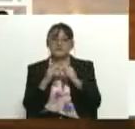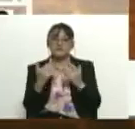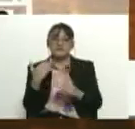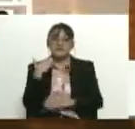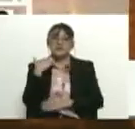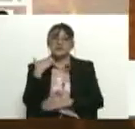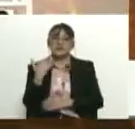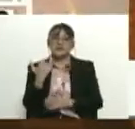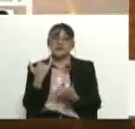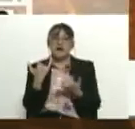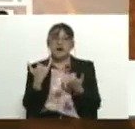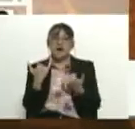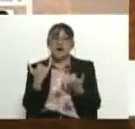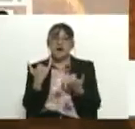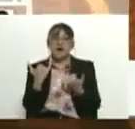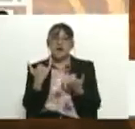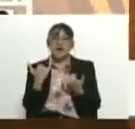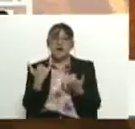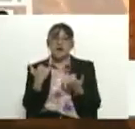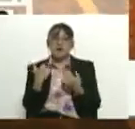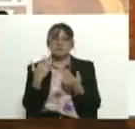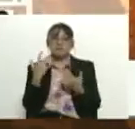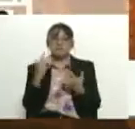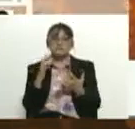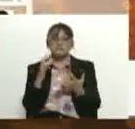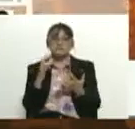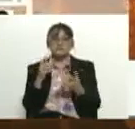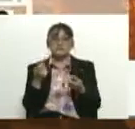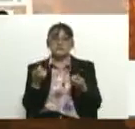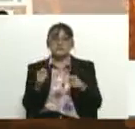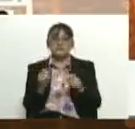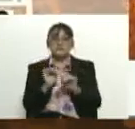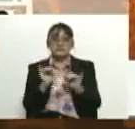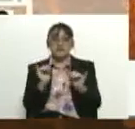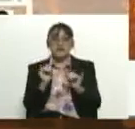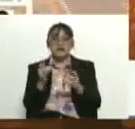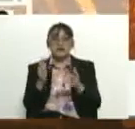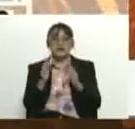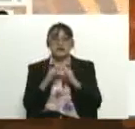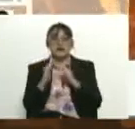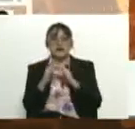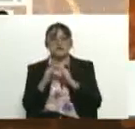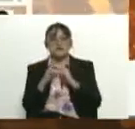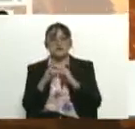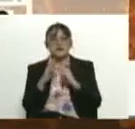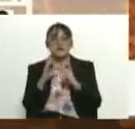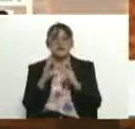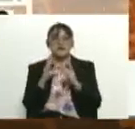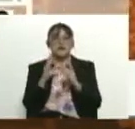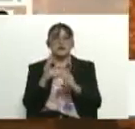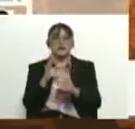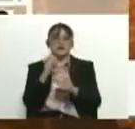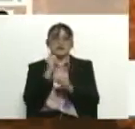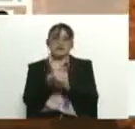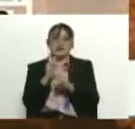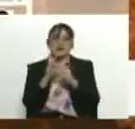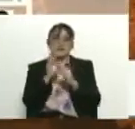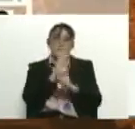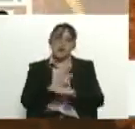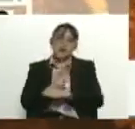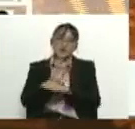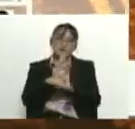afectada ya se estará volviendo a hacer las herramientas de la vivienda se están trabajando toda la protección necesaria